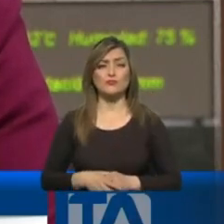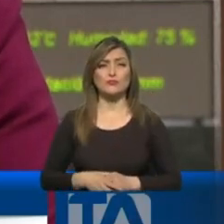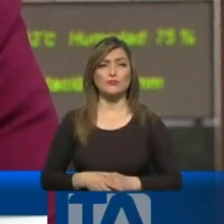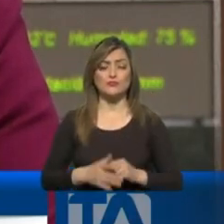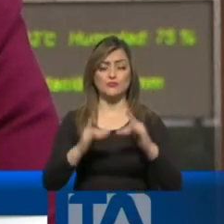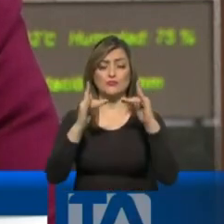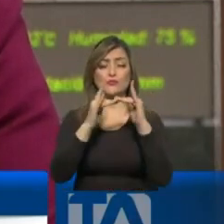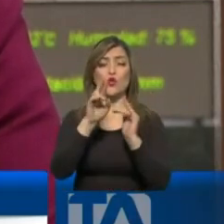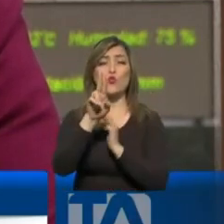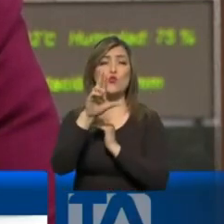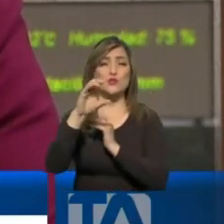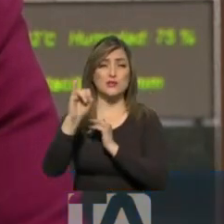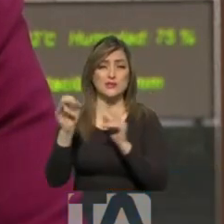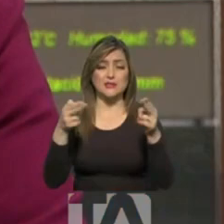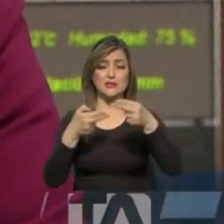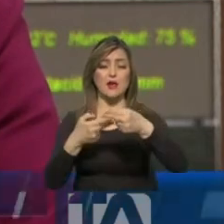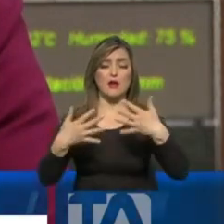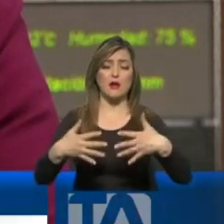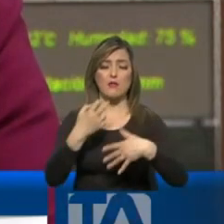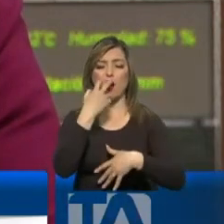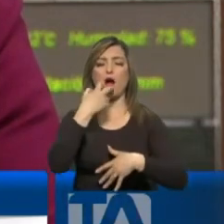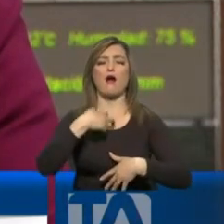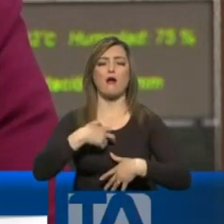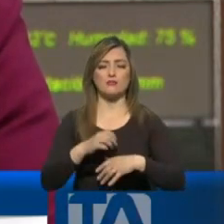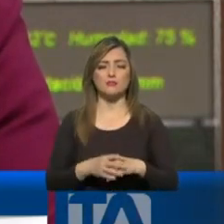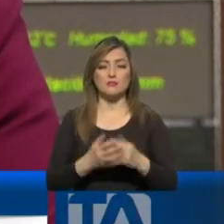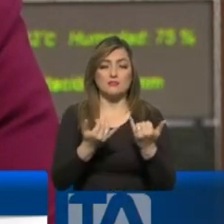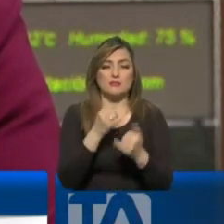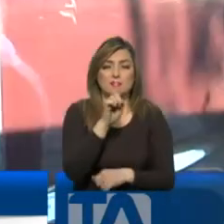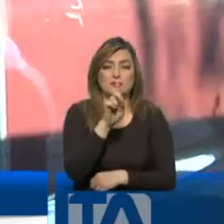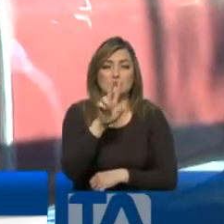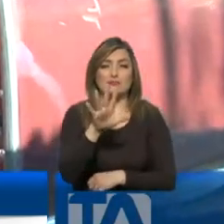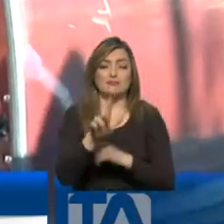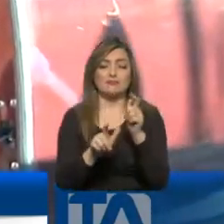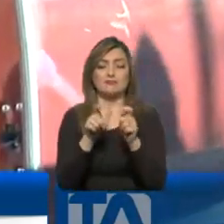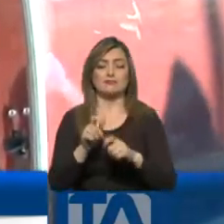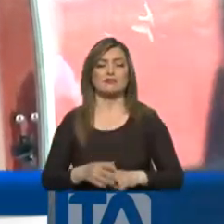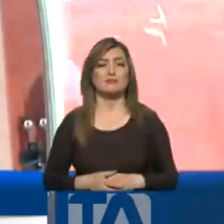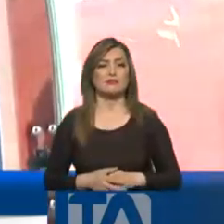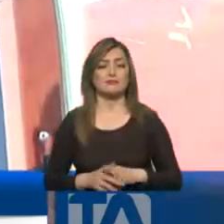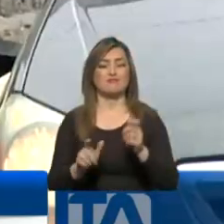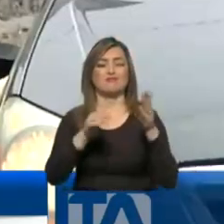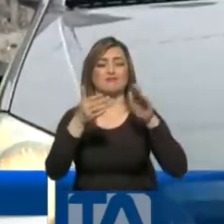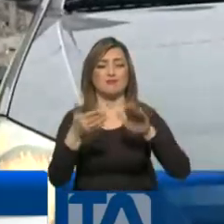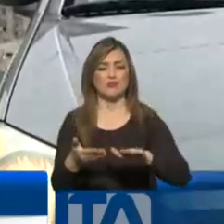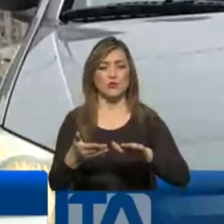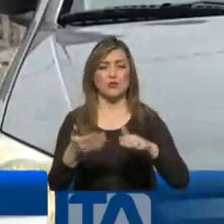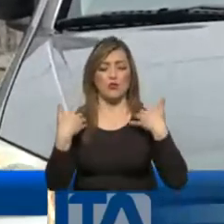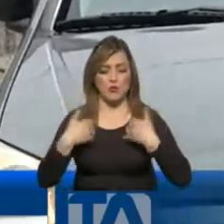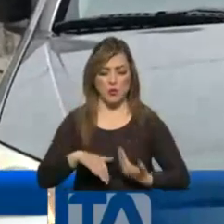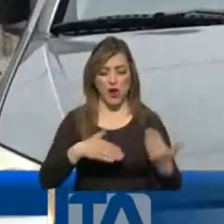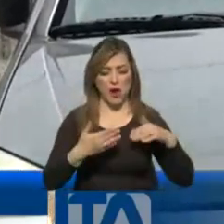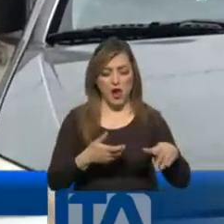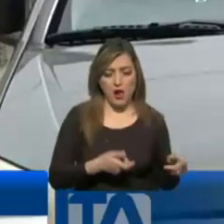una cama para UCI. Y actualmente estamos en 125 personas. Sobre la mortalidad y el levantamiento de